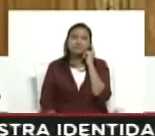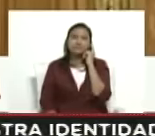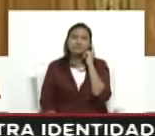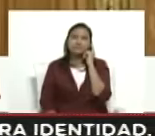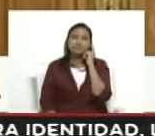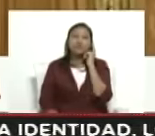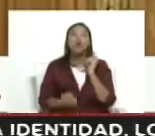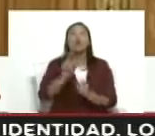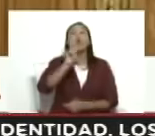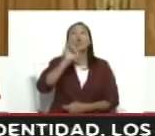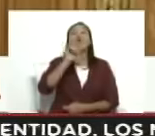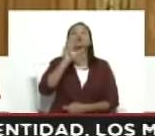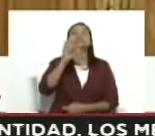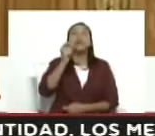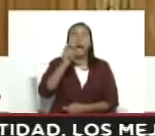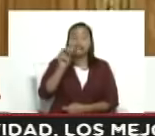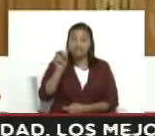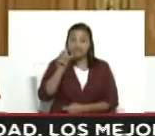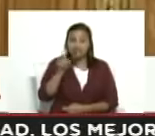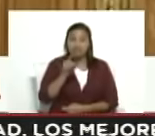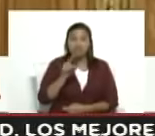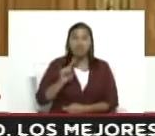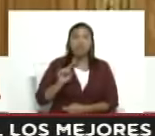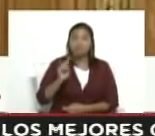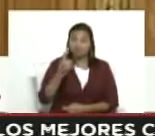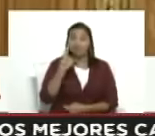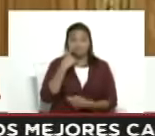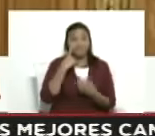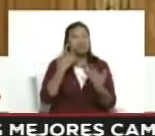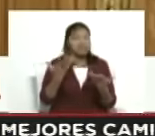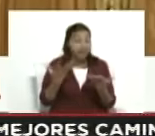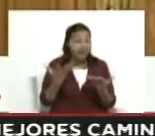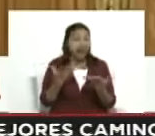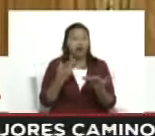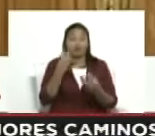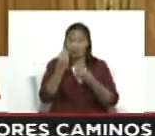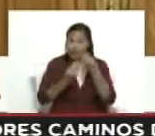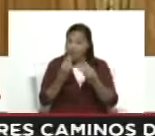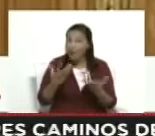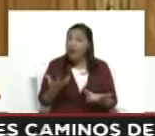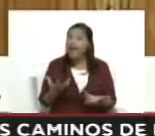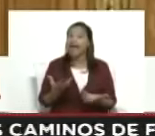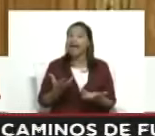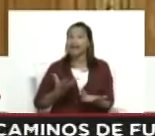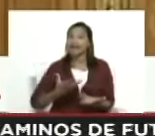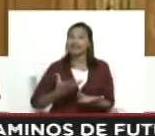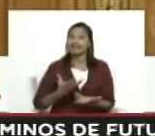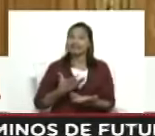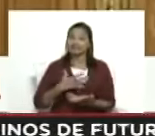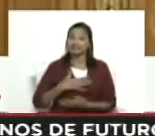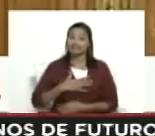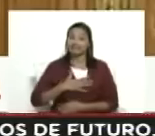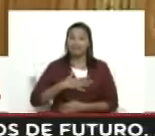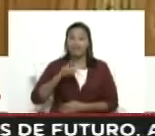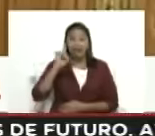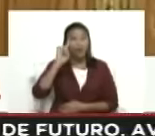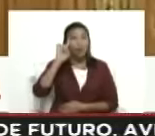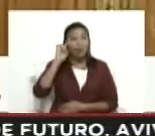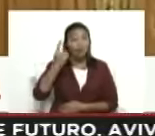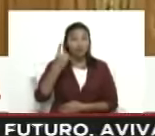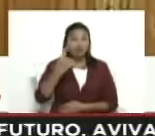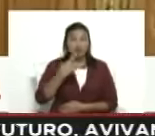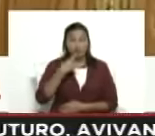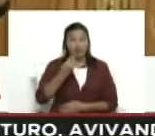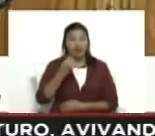Uzcategui Duque. ¿Y qué fue lo primero? Fíjate cómo es la cosa. Por eso a García Montoya algún día habrá que reconocerle lo que hizo ese